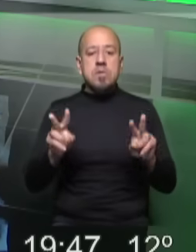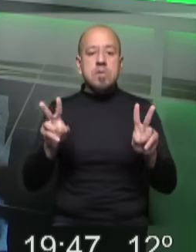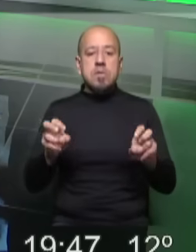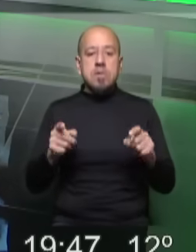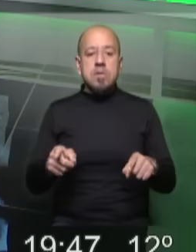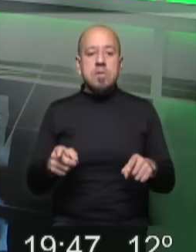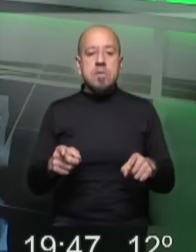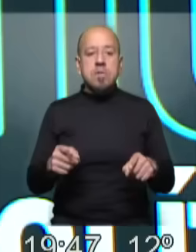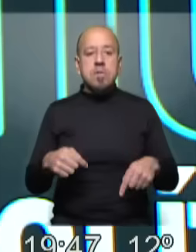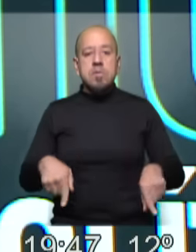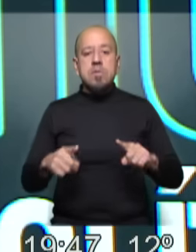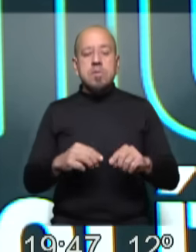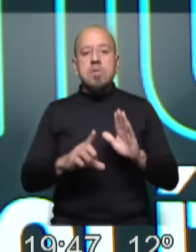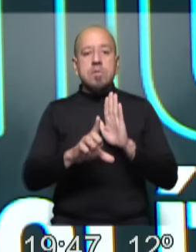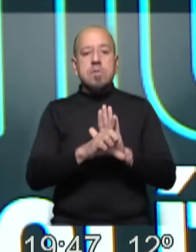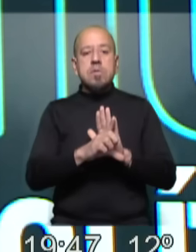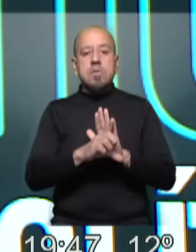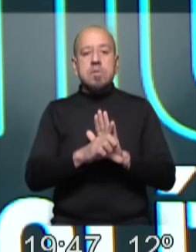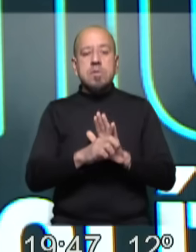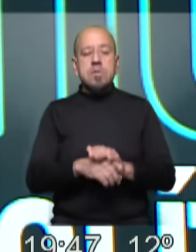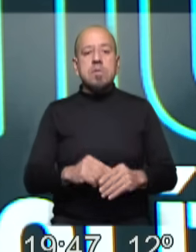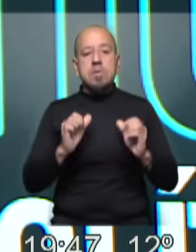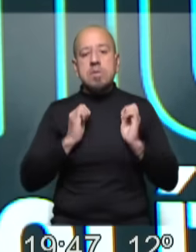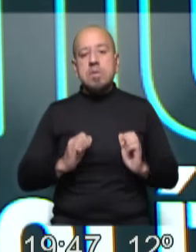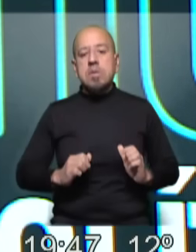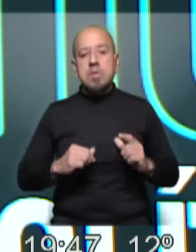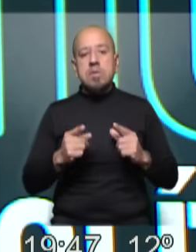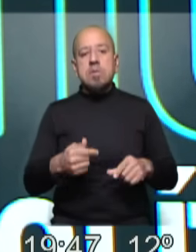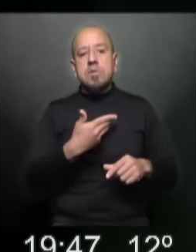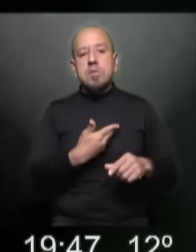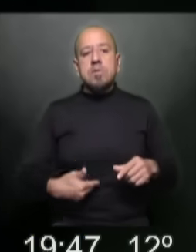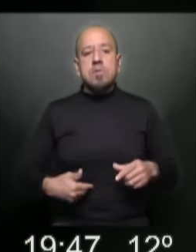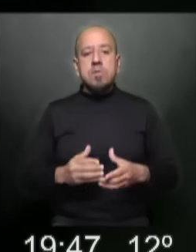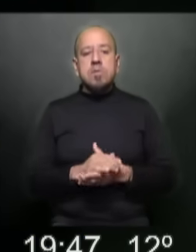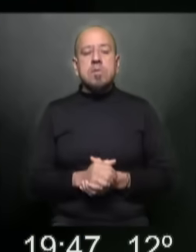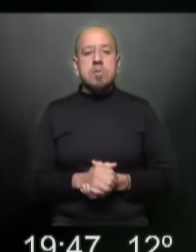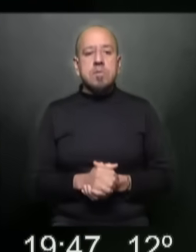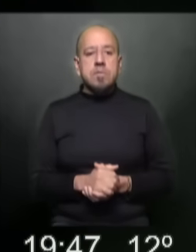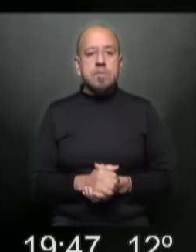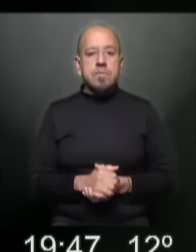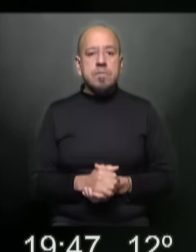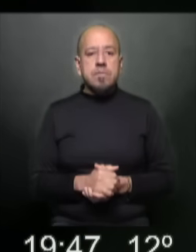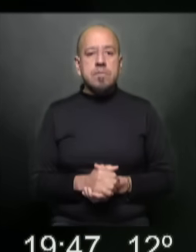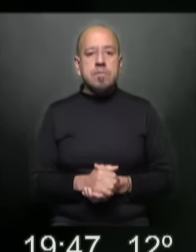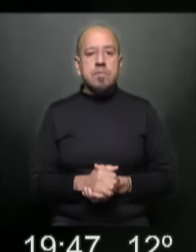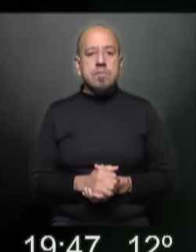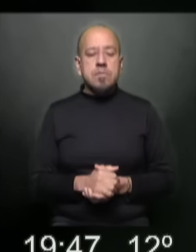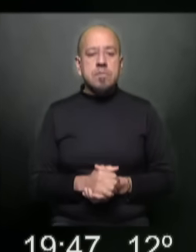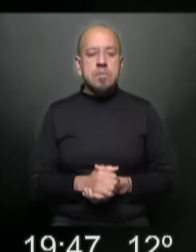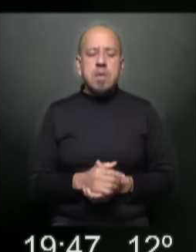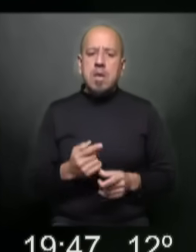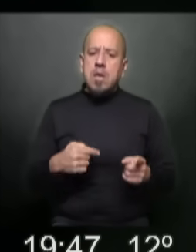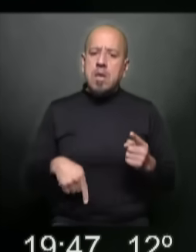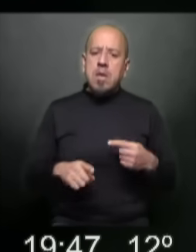que cuestionan desde el punto de vista legal y el punto de vista ético la actuación de del gobierno por si alguien se engancha Recién ahora recién lo mencionó la pasada Eduardo